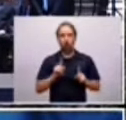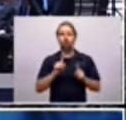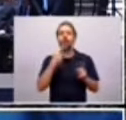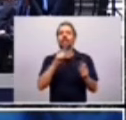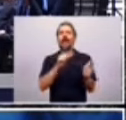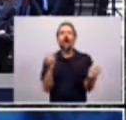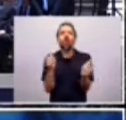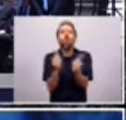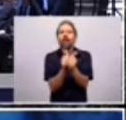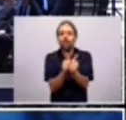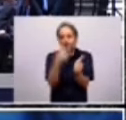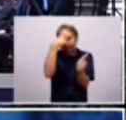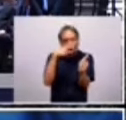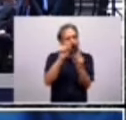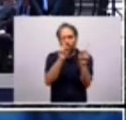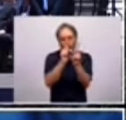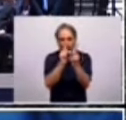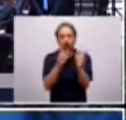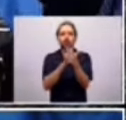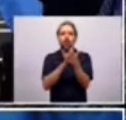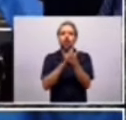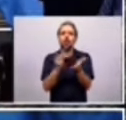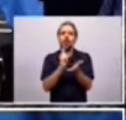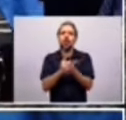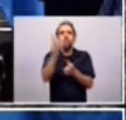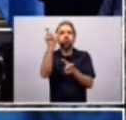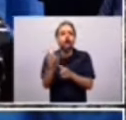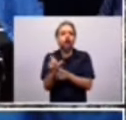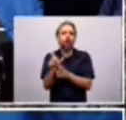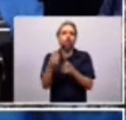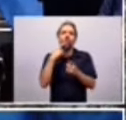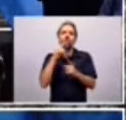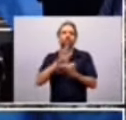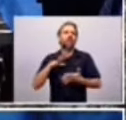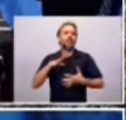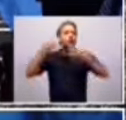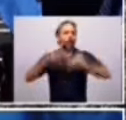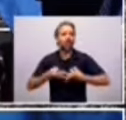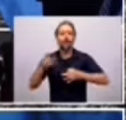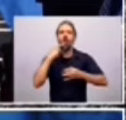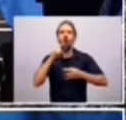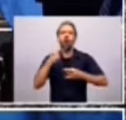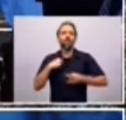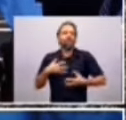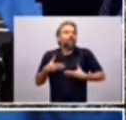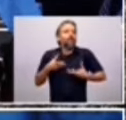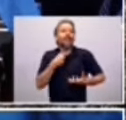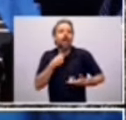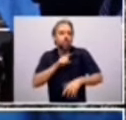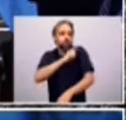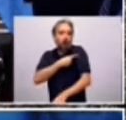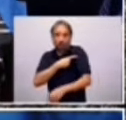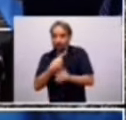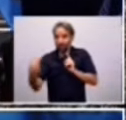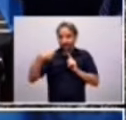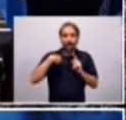económica, lo que tenés es, vos te vas a poder apoderar, valga la redundancia, de las cajas con mayor nivel